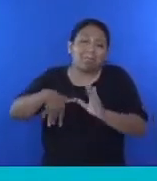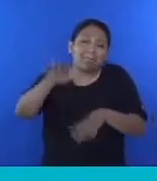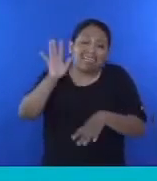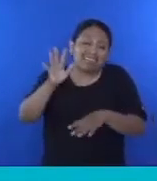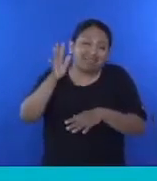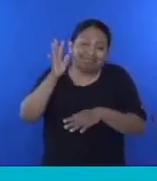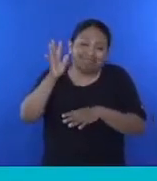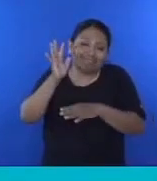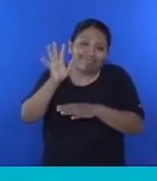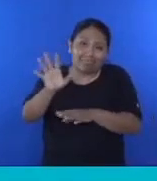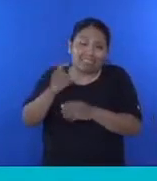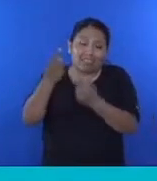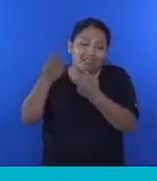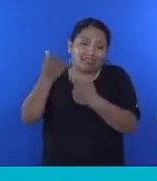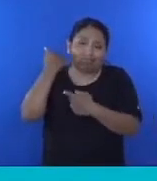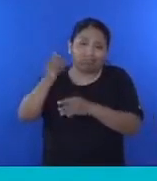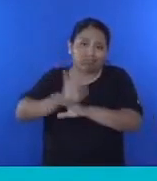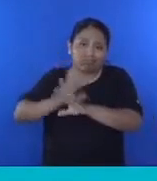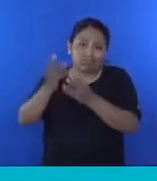perdido.